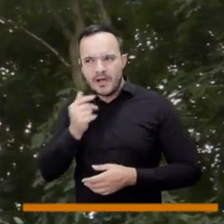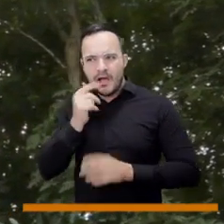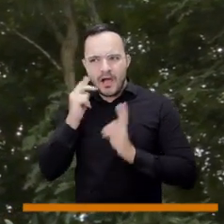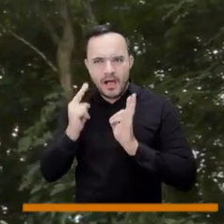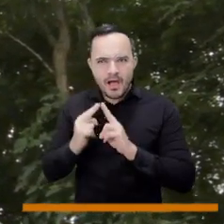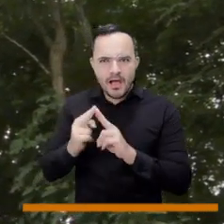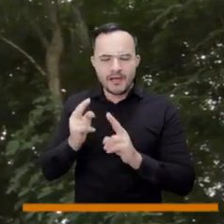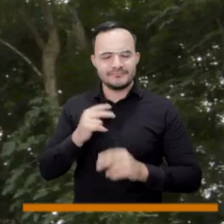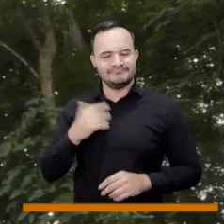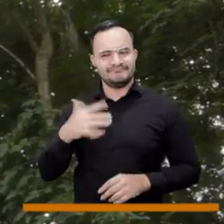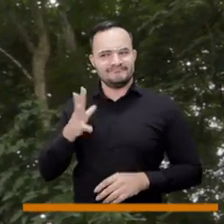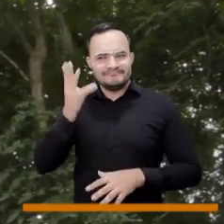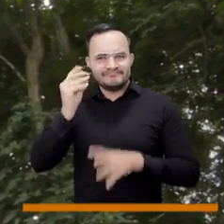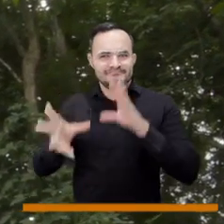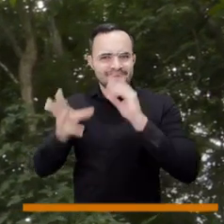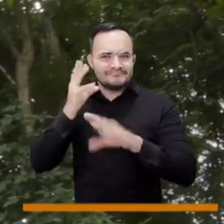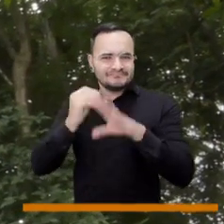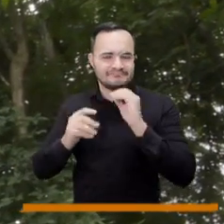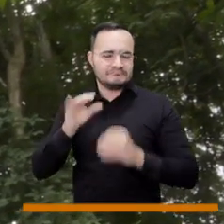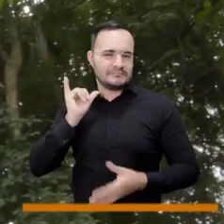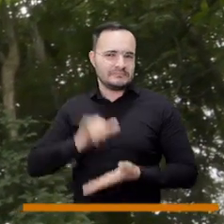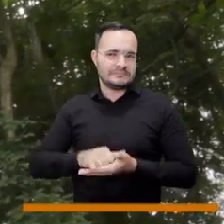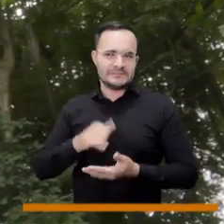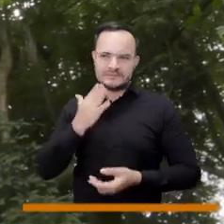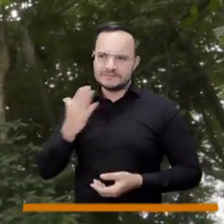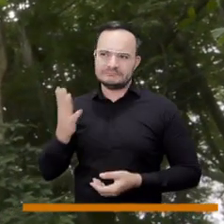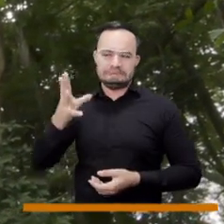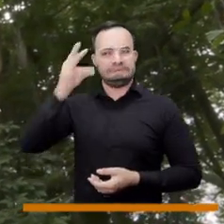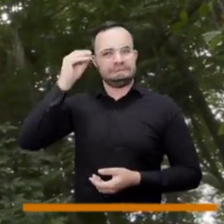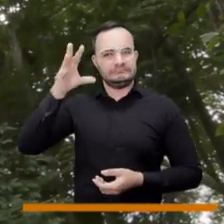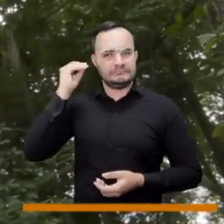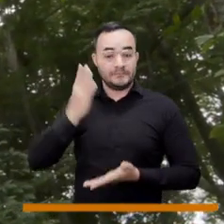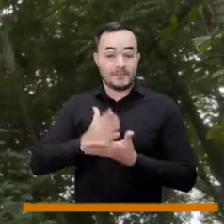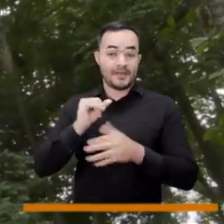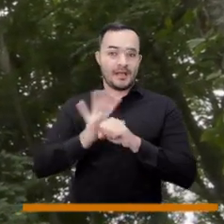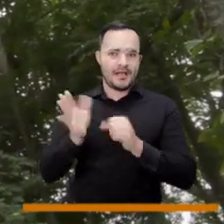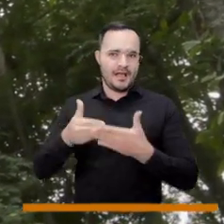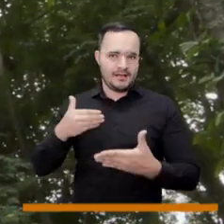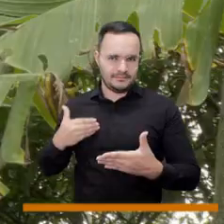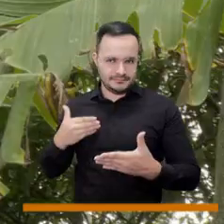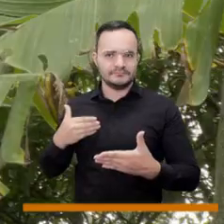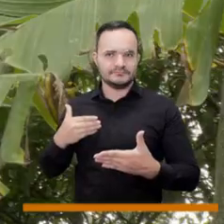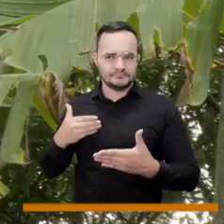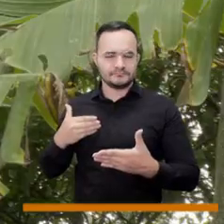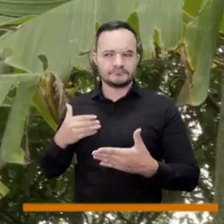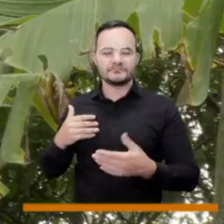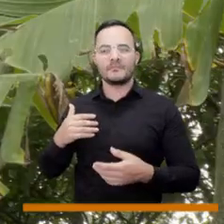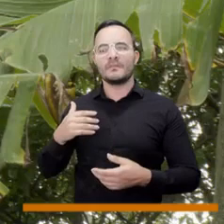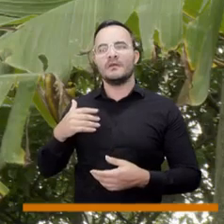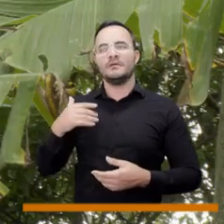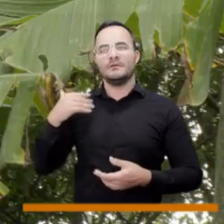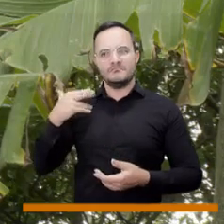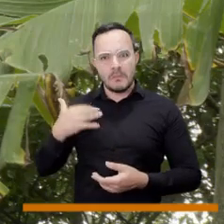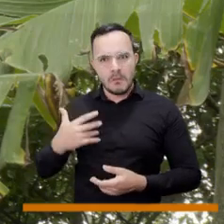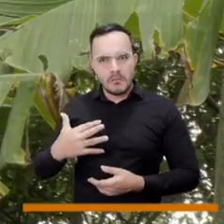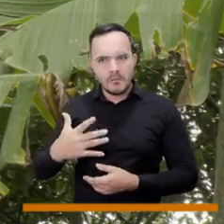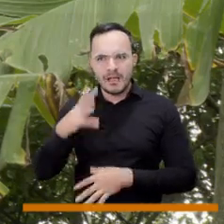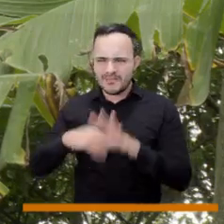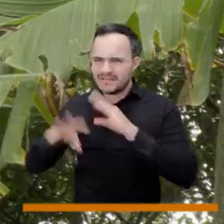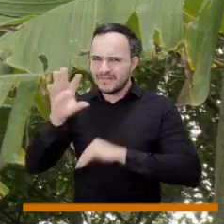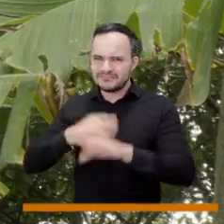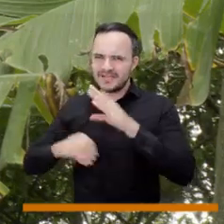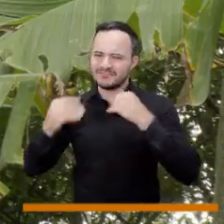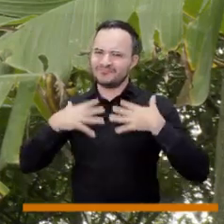empezar a hablar con él me motivé mucho más. En esa época, fue antes de la pandemia, me mezclé más en el cerro. Cuando